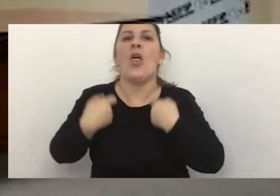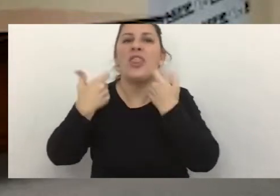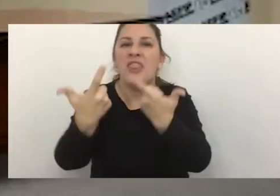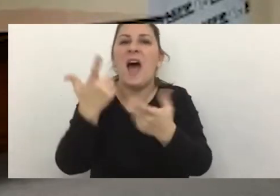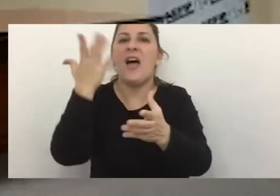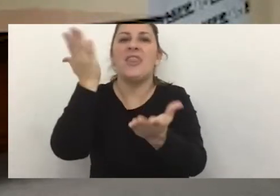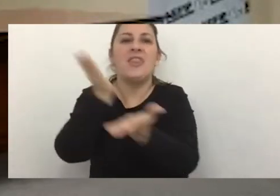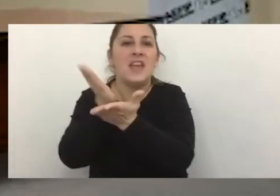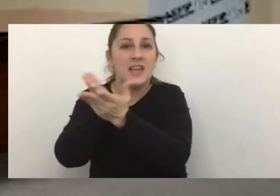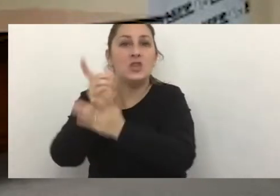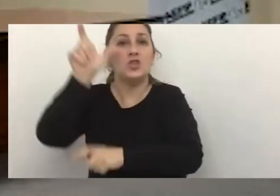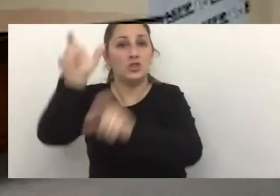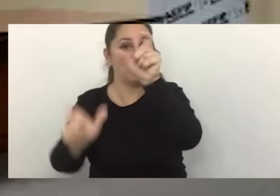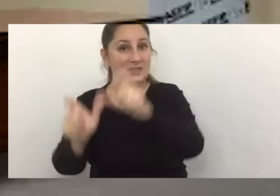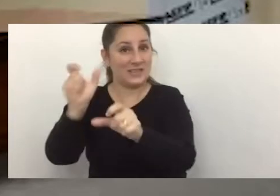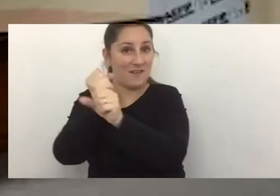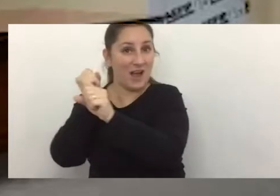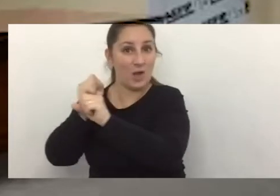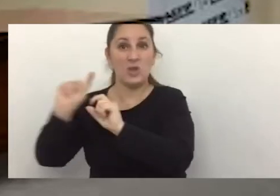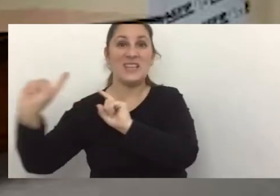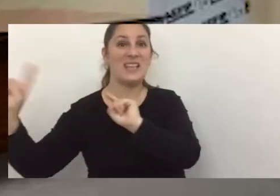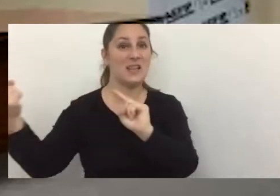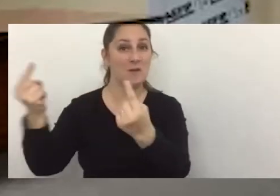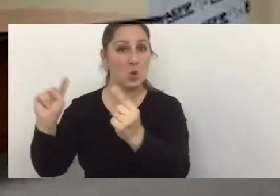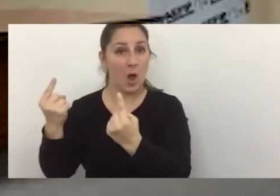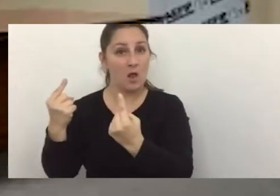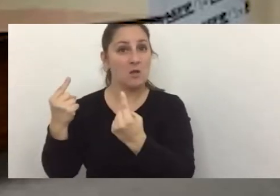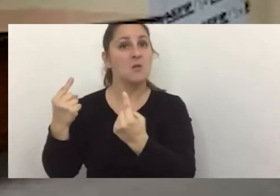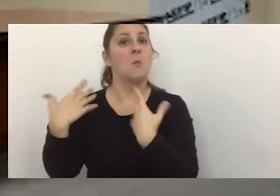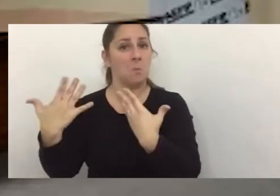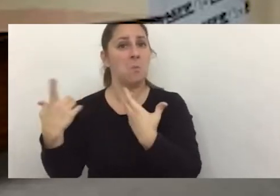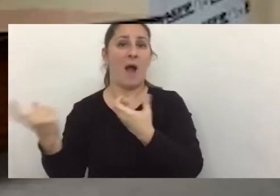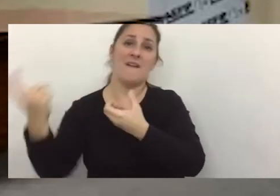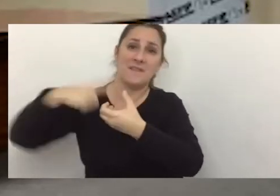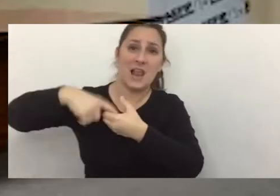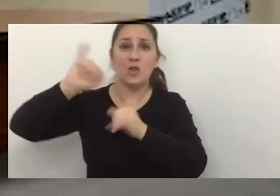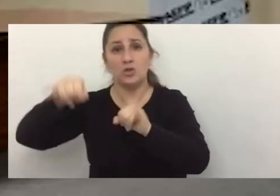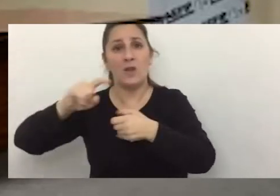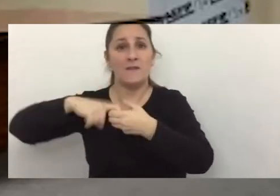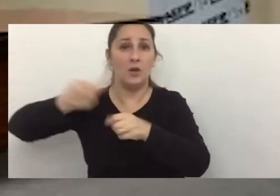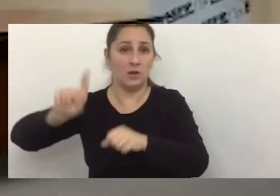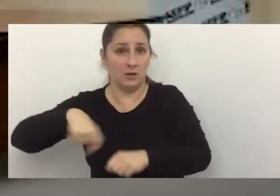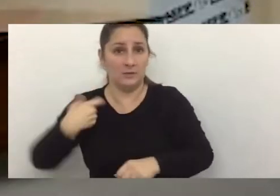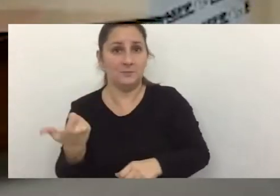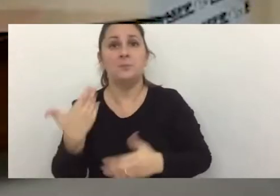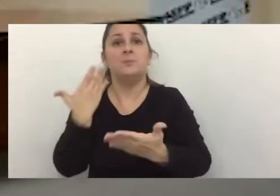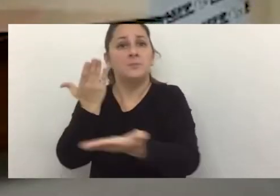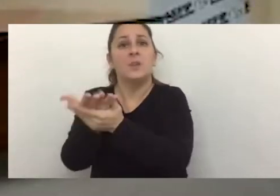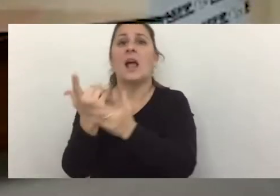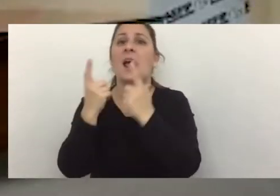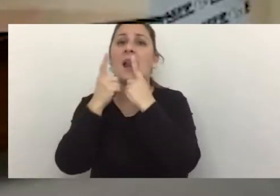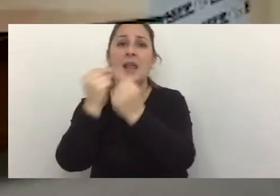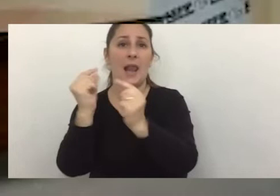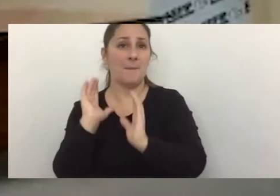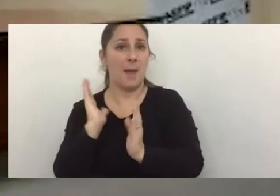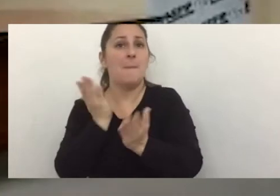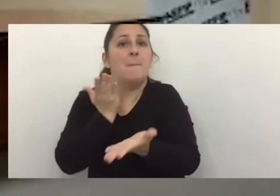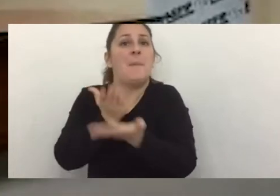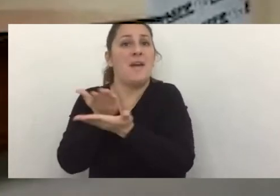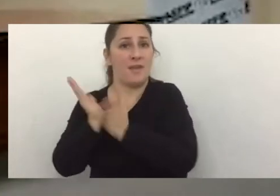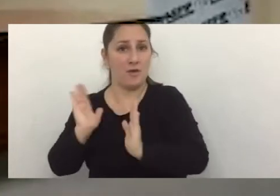trabajadores individualmente considerados, afiliados o no afiliados, a reclamar, peticionar.